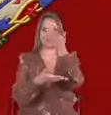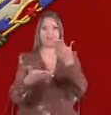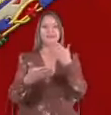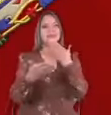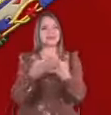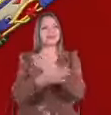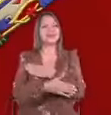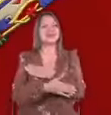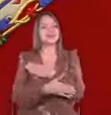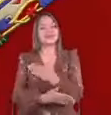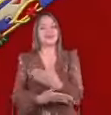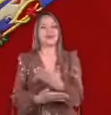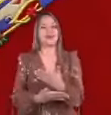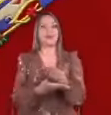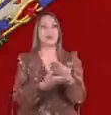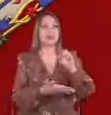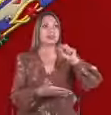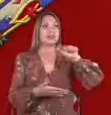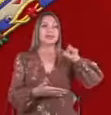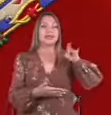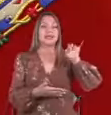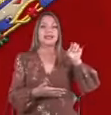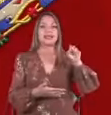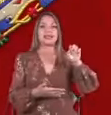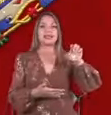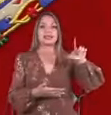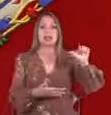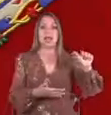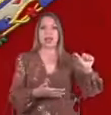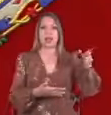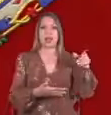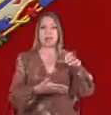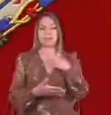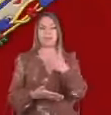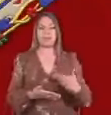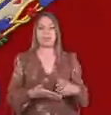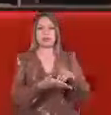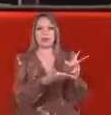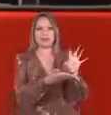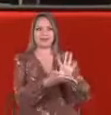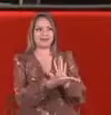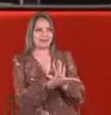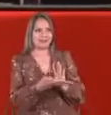por estar aquí al señor Vigilio Saquicela, presidente de la Asamblea Nacional.